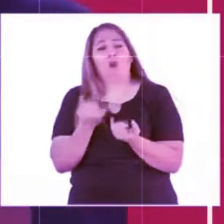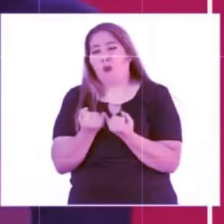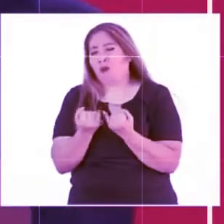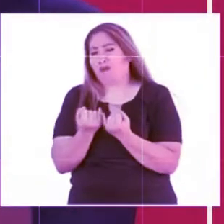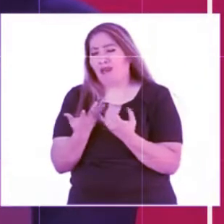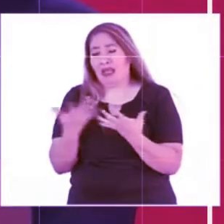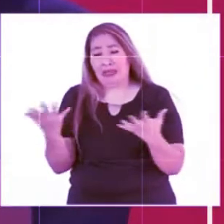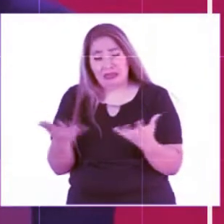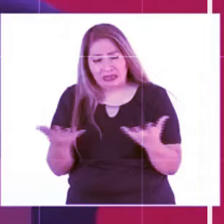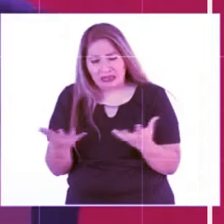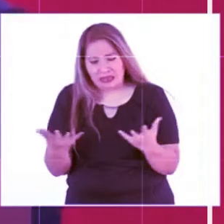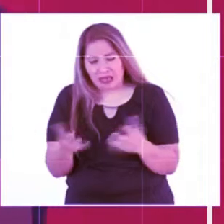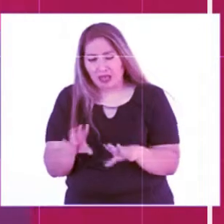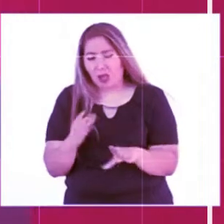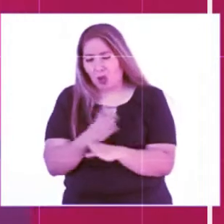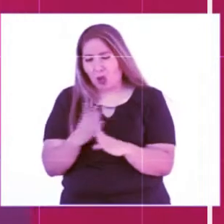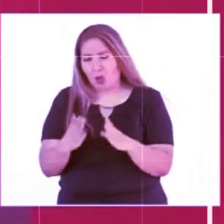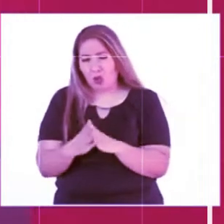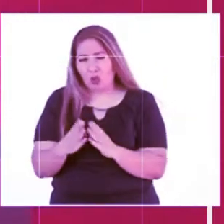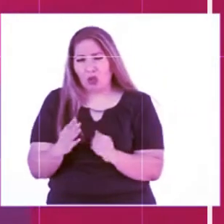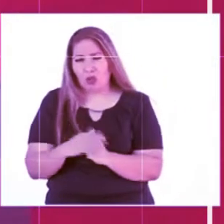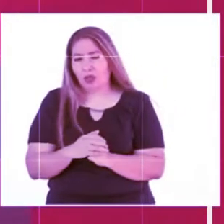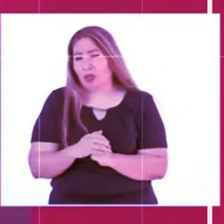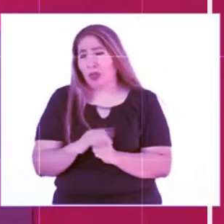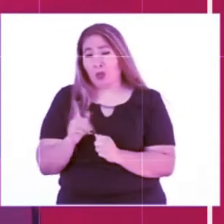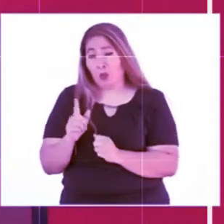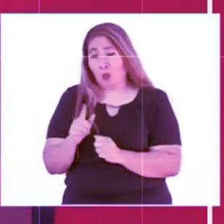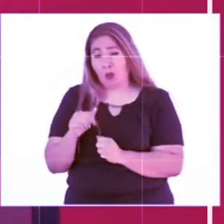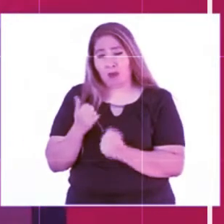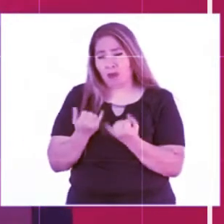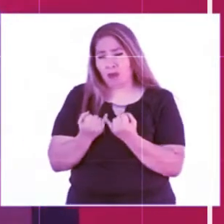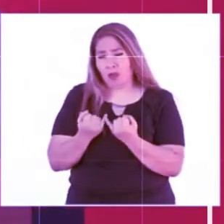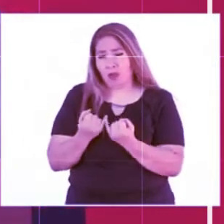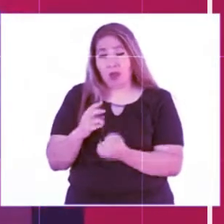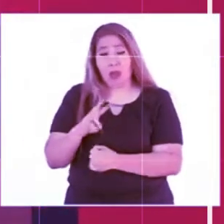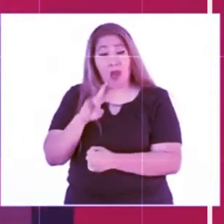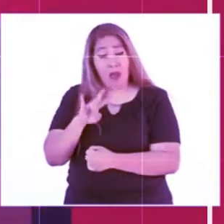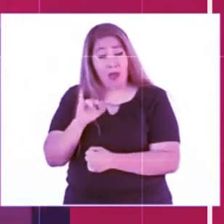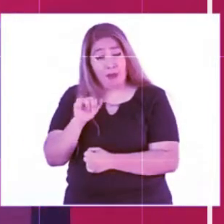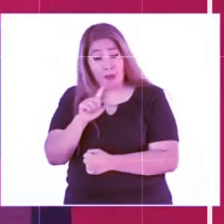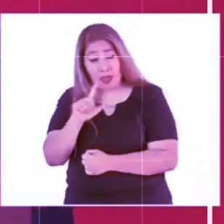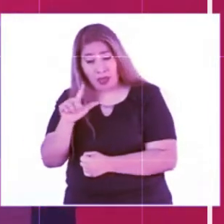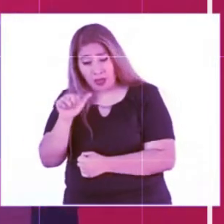parecidas a las atribuidas al Centauro del Norte y a sus dorados.